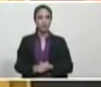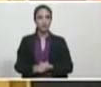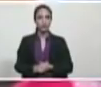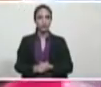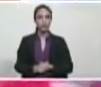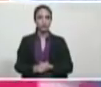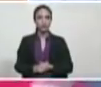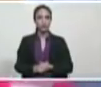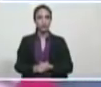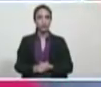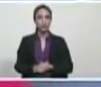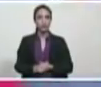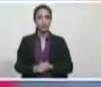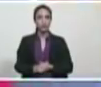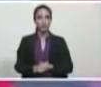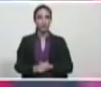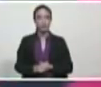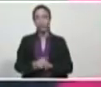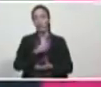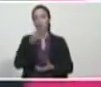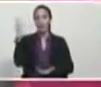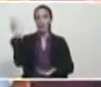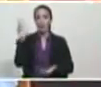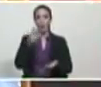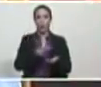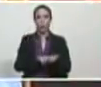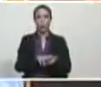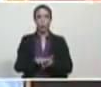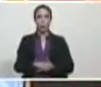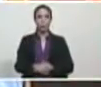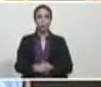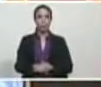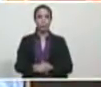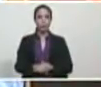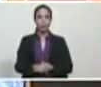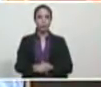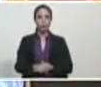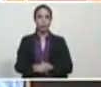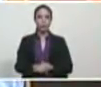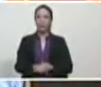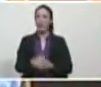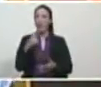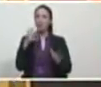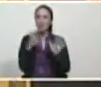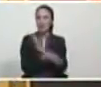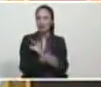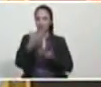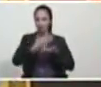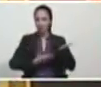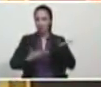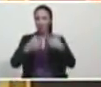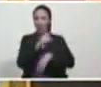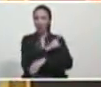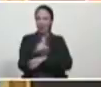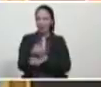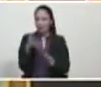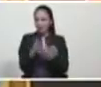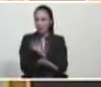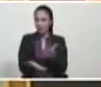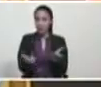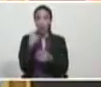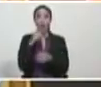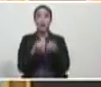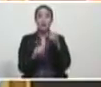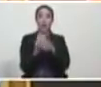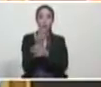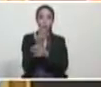Publíquese. Cúmplase. Este decreto estipula, primero, se crea el motor